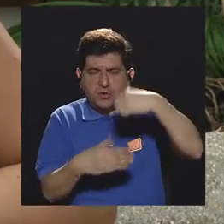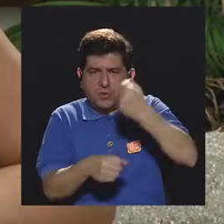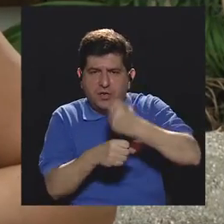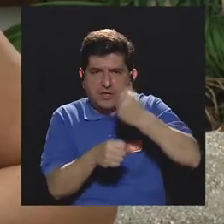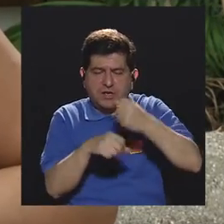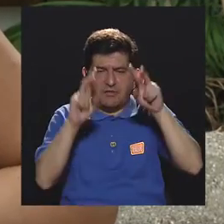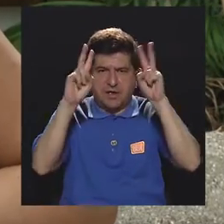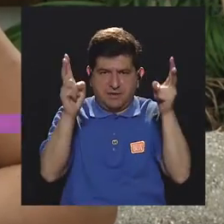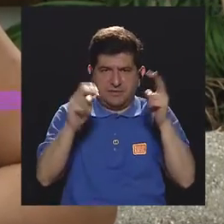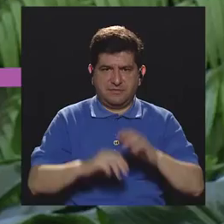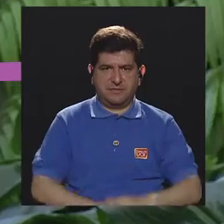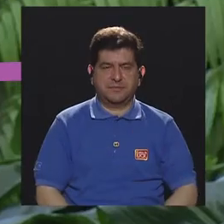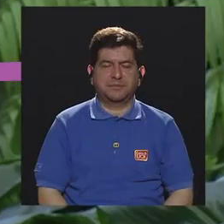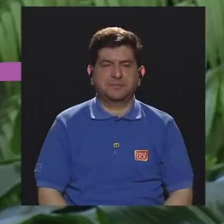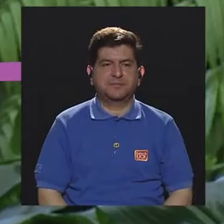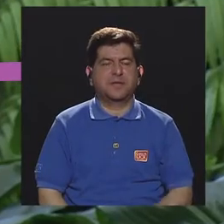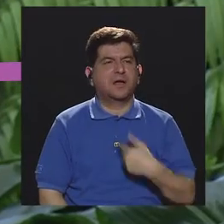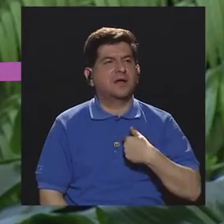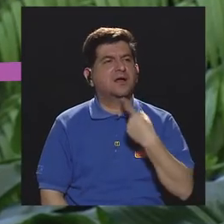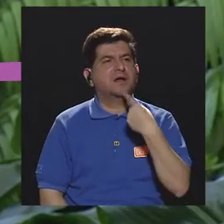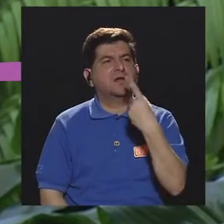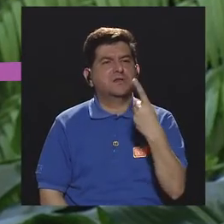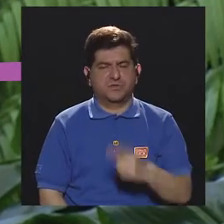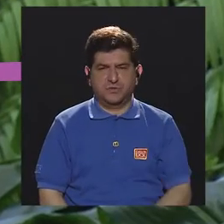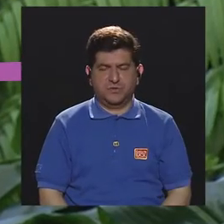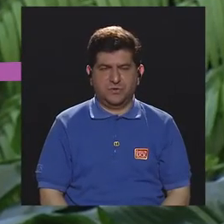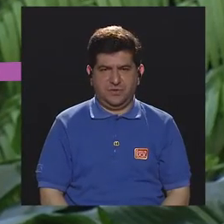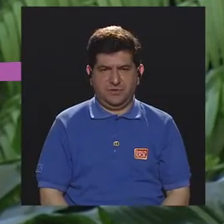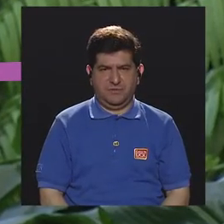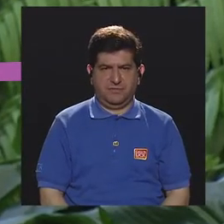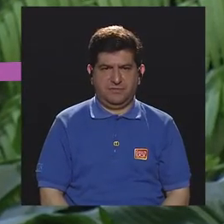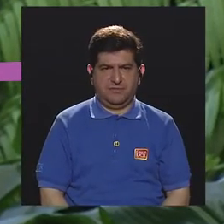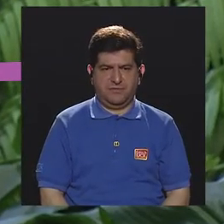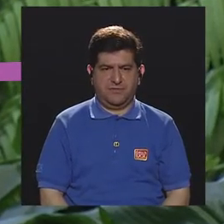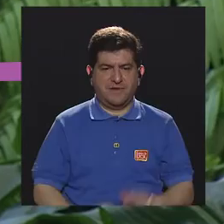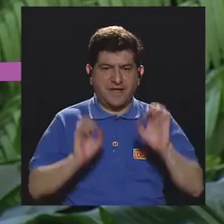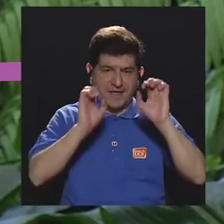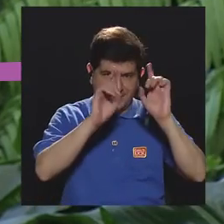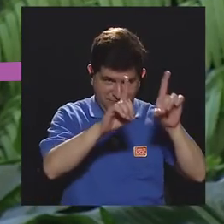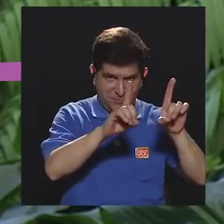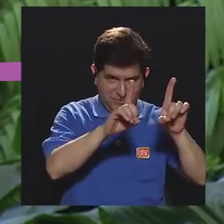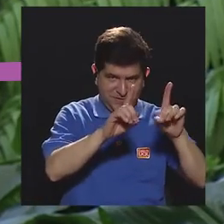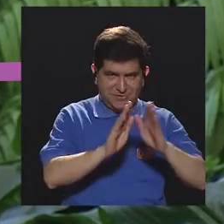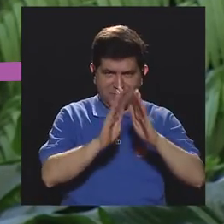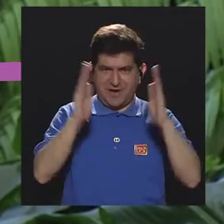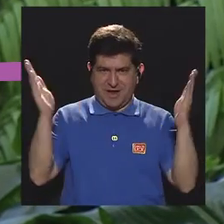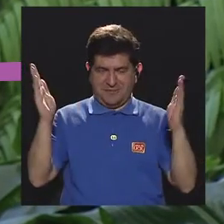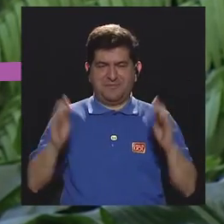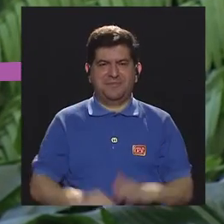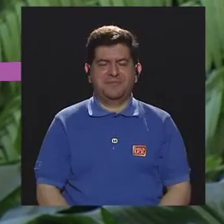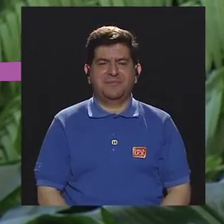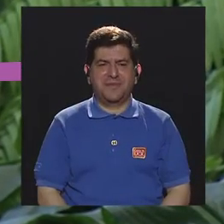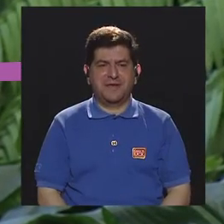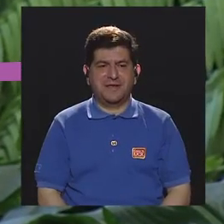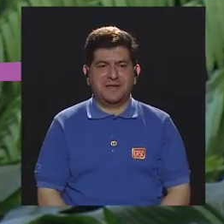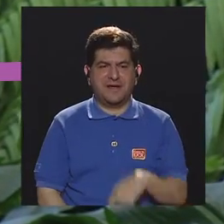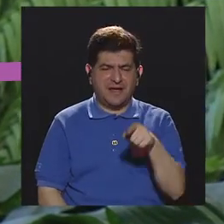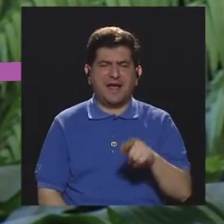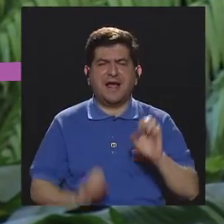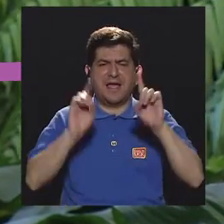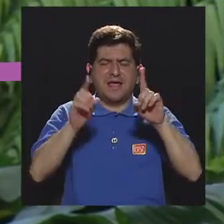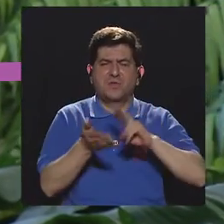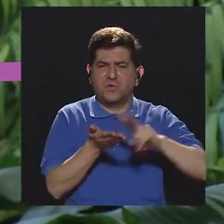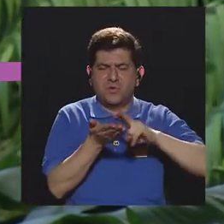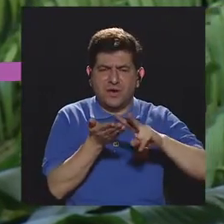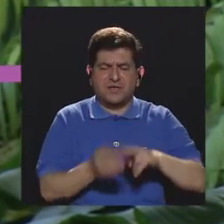cuando trabajamos el tema de la salud? Claro, mira, yo digo muchísimo, Fabiola, la educación amplia, no verde, que es la educación